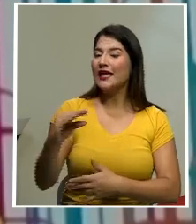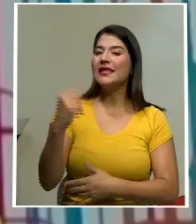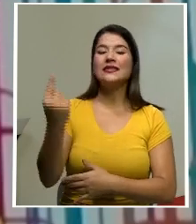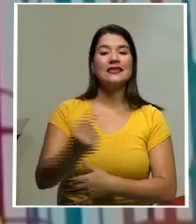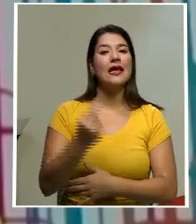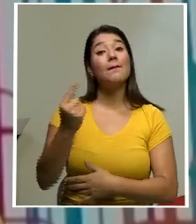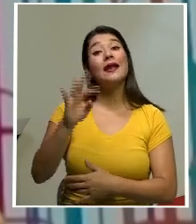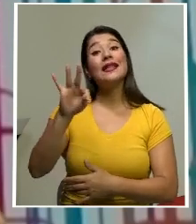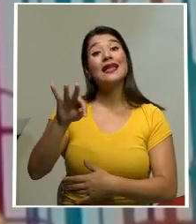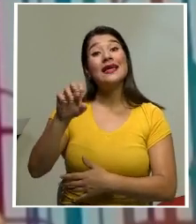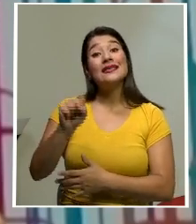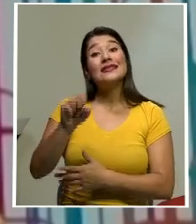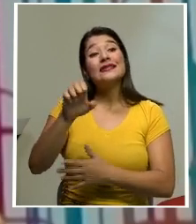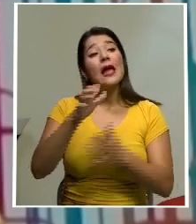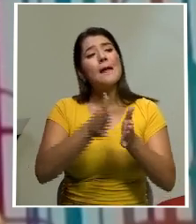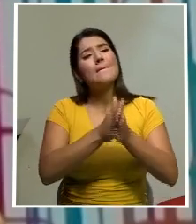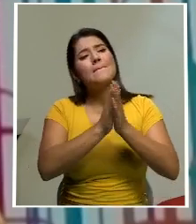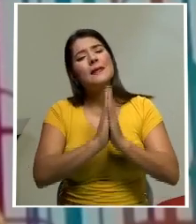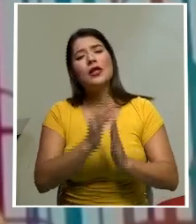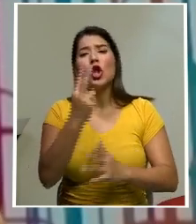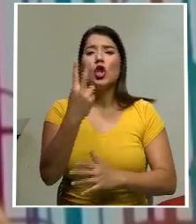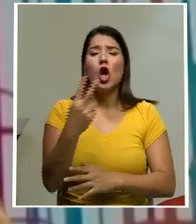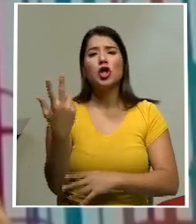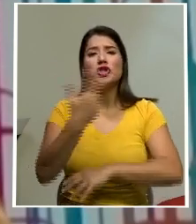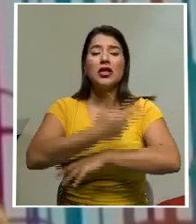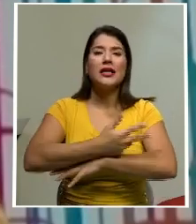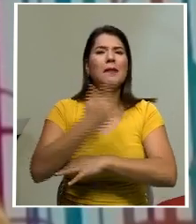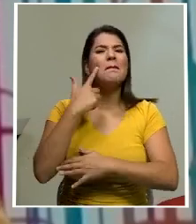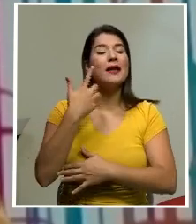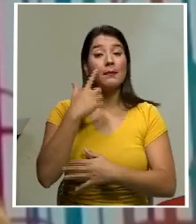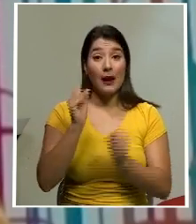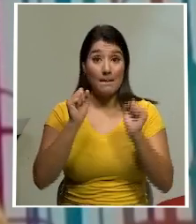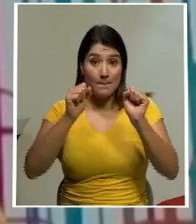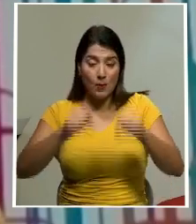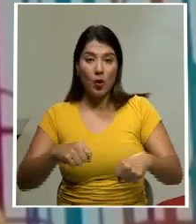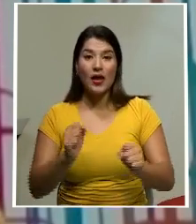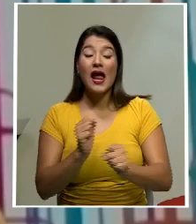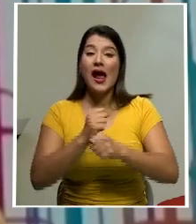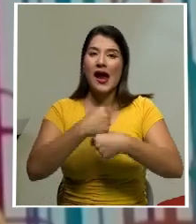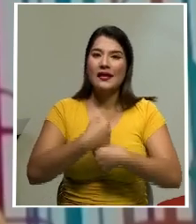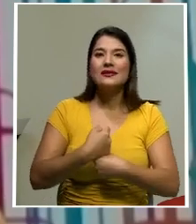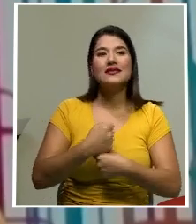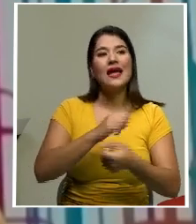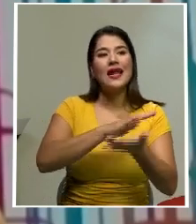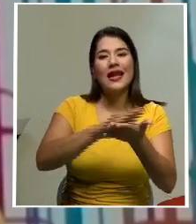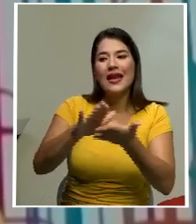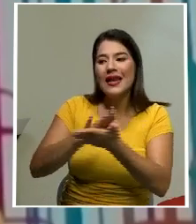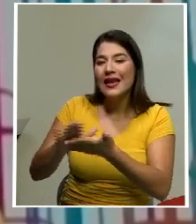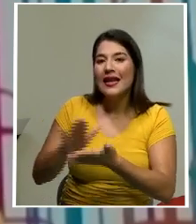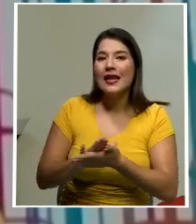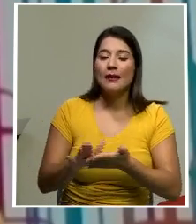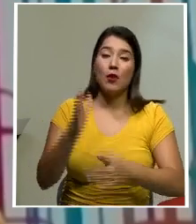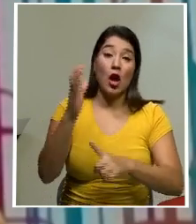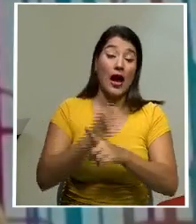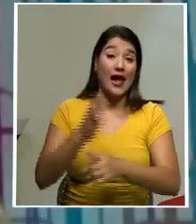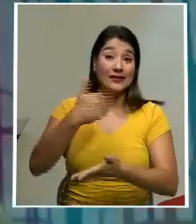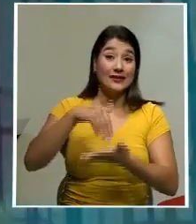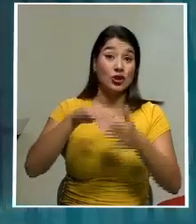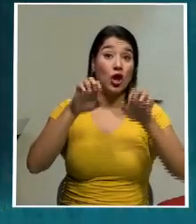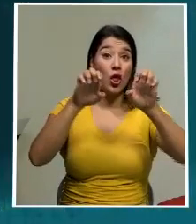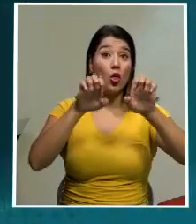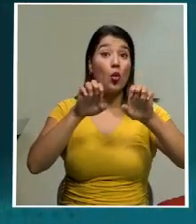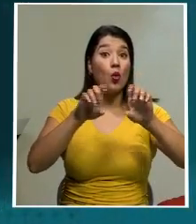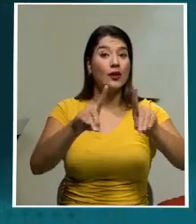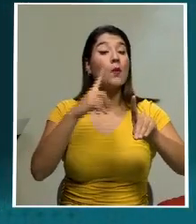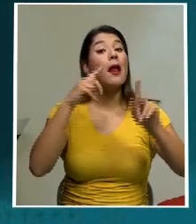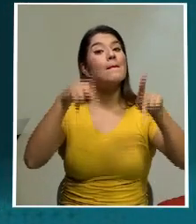nos solicita por lo menos 2 o 3 días para poder hacer la limpieza general de los centros educativos. ¿Habrán